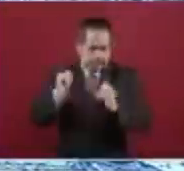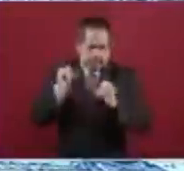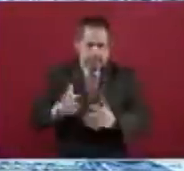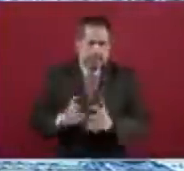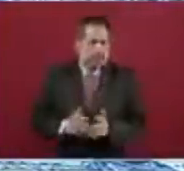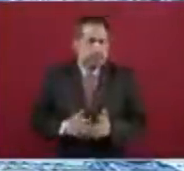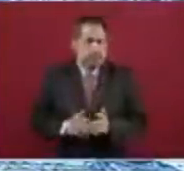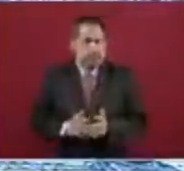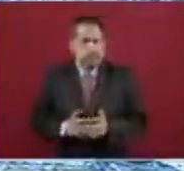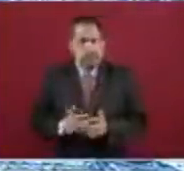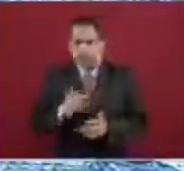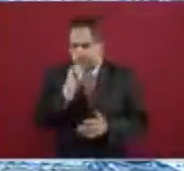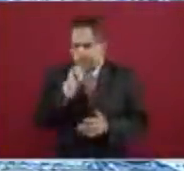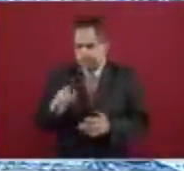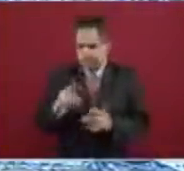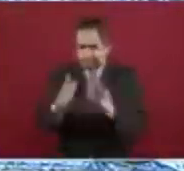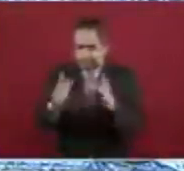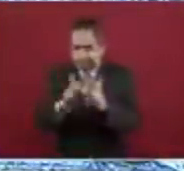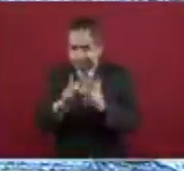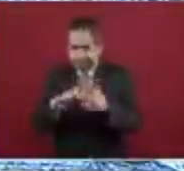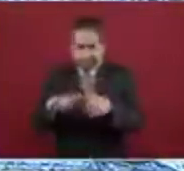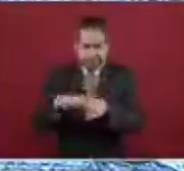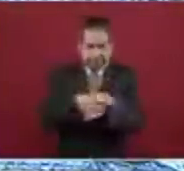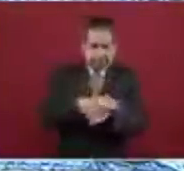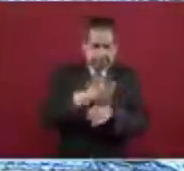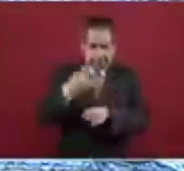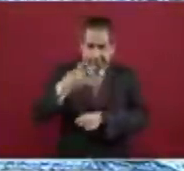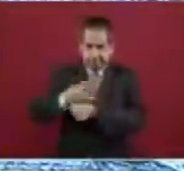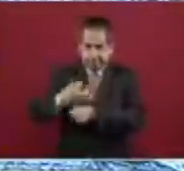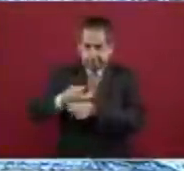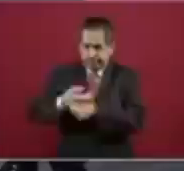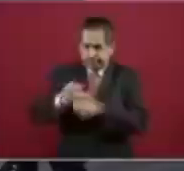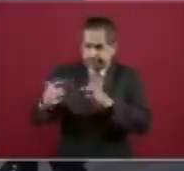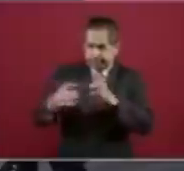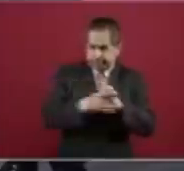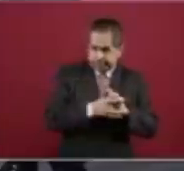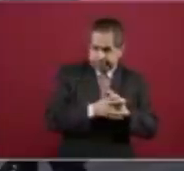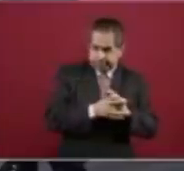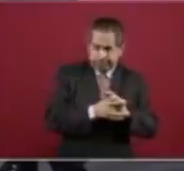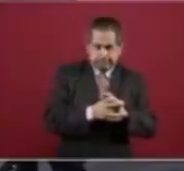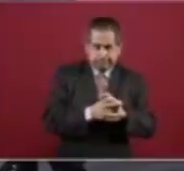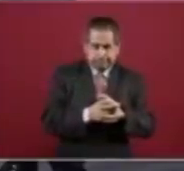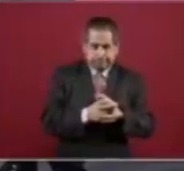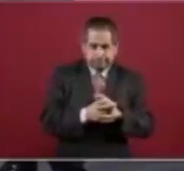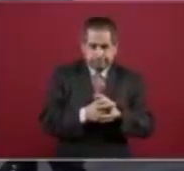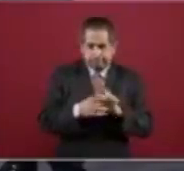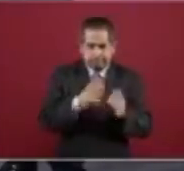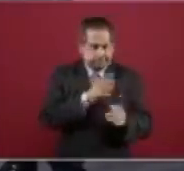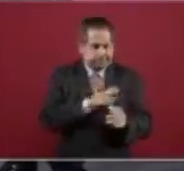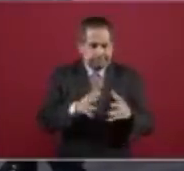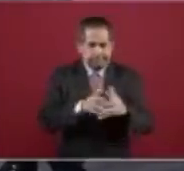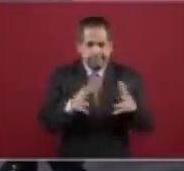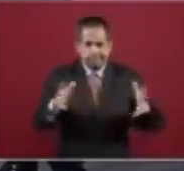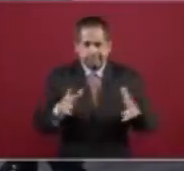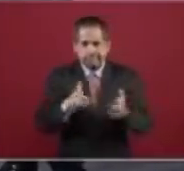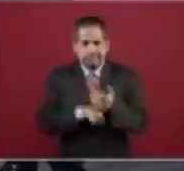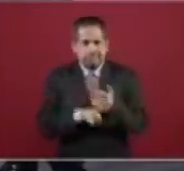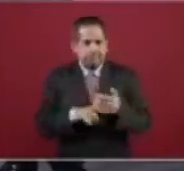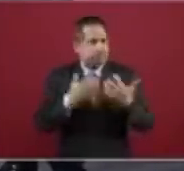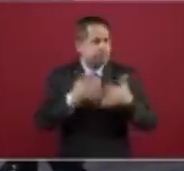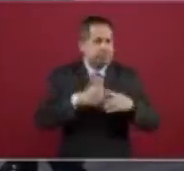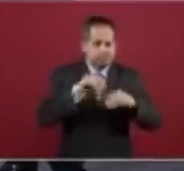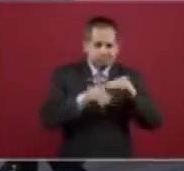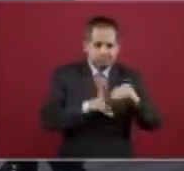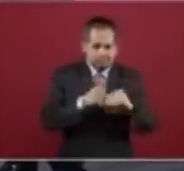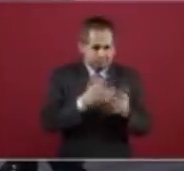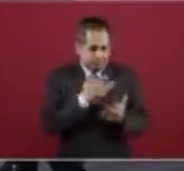hora de llegar y conectar la cuarta sección con la enorme y muy importante infraestructura